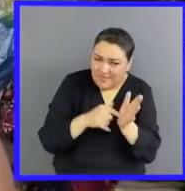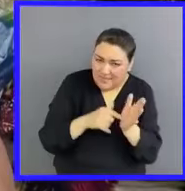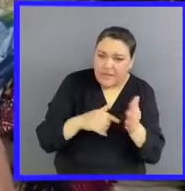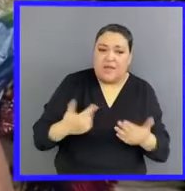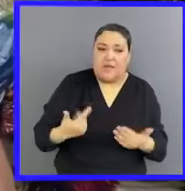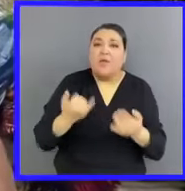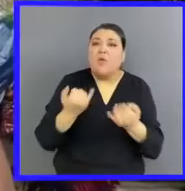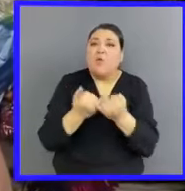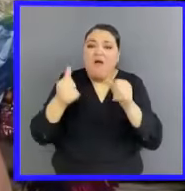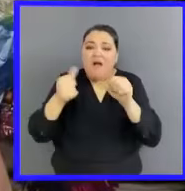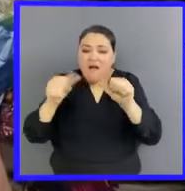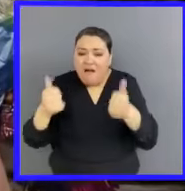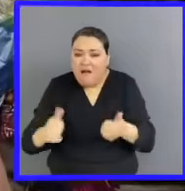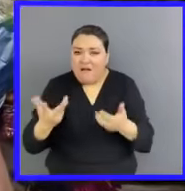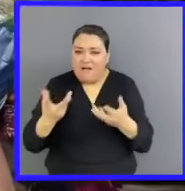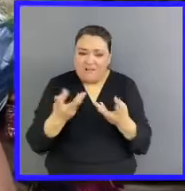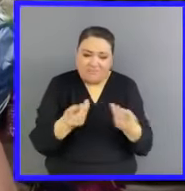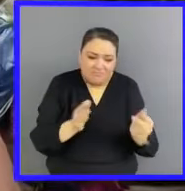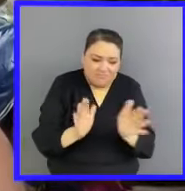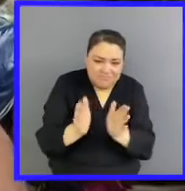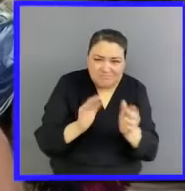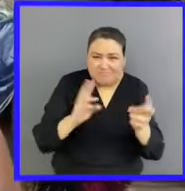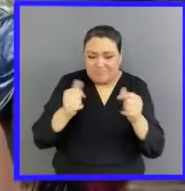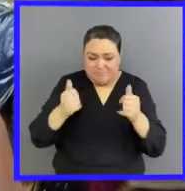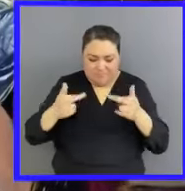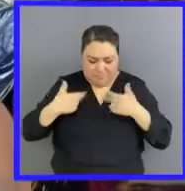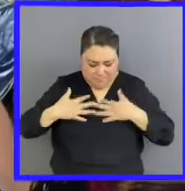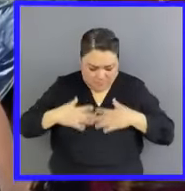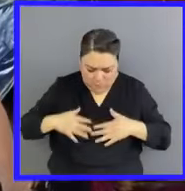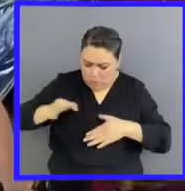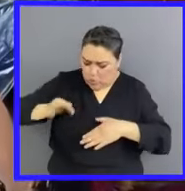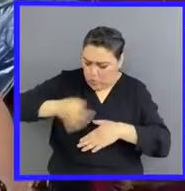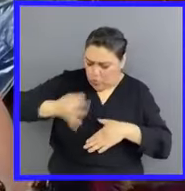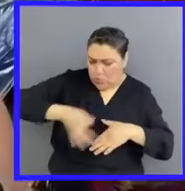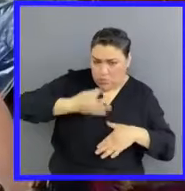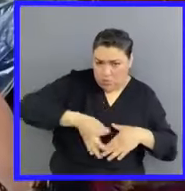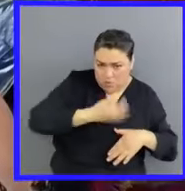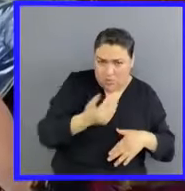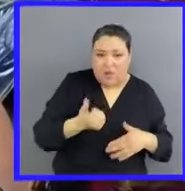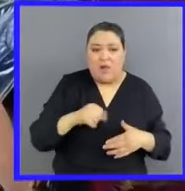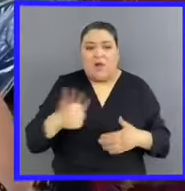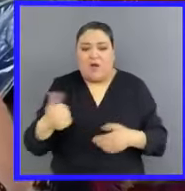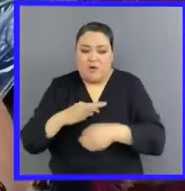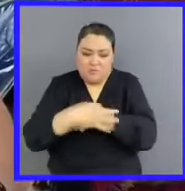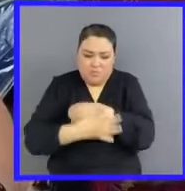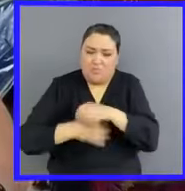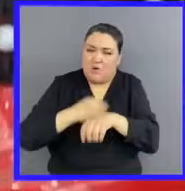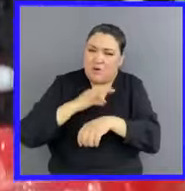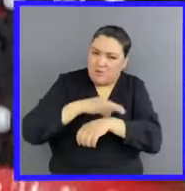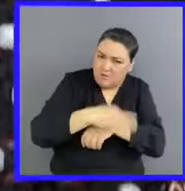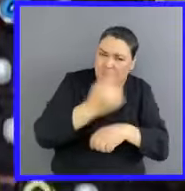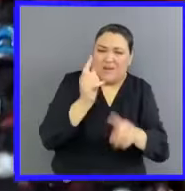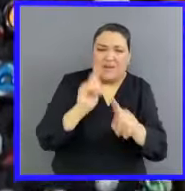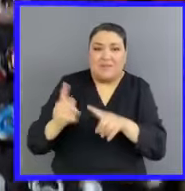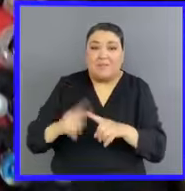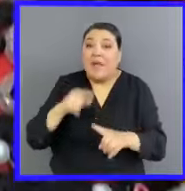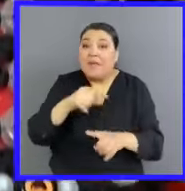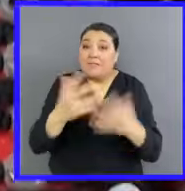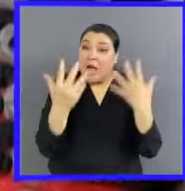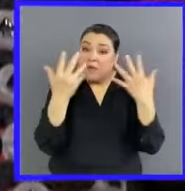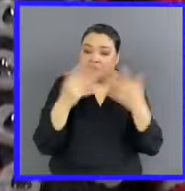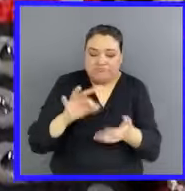artesanales de manos, blusas bordados, pulseras bordados, todo está hecho a mano. Desde la